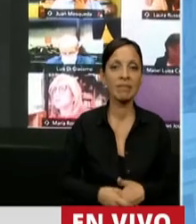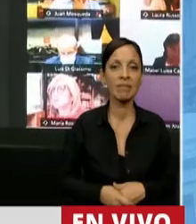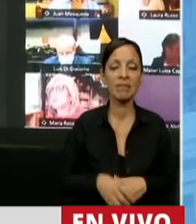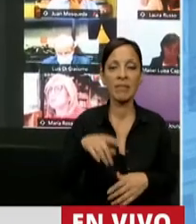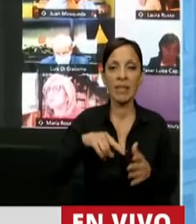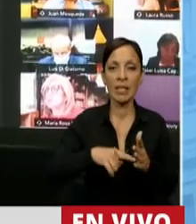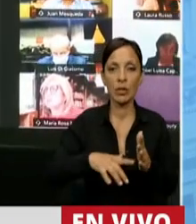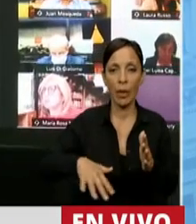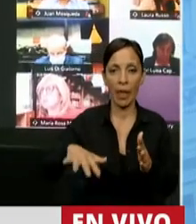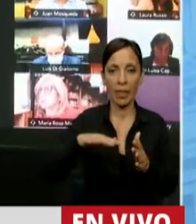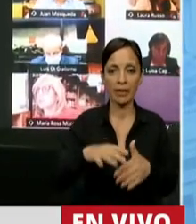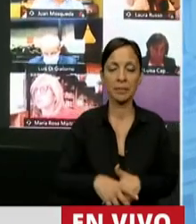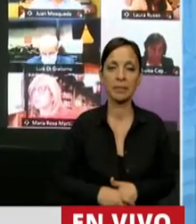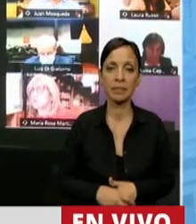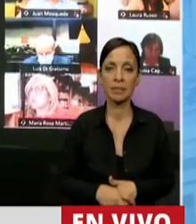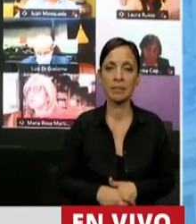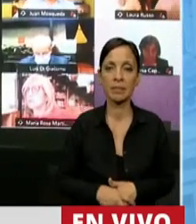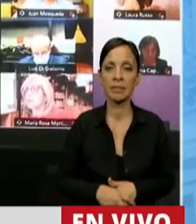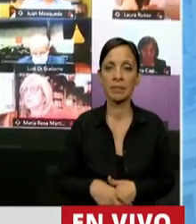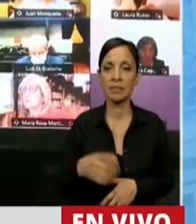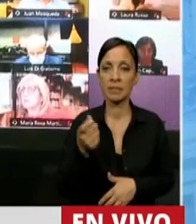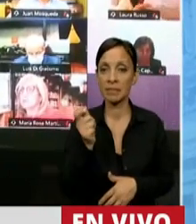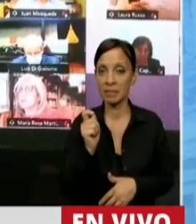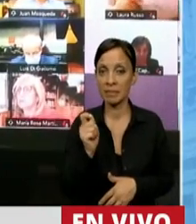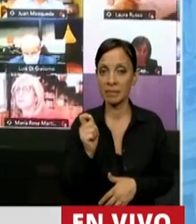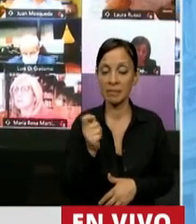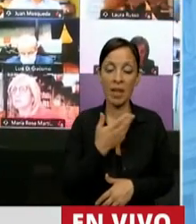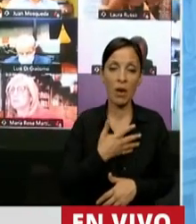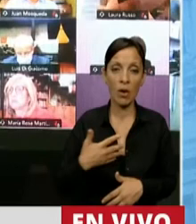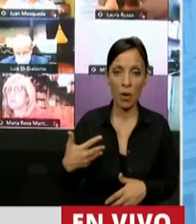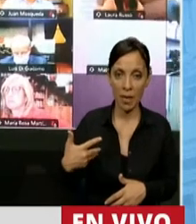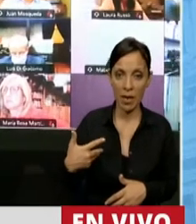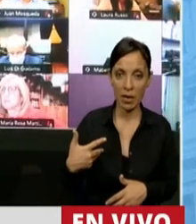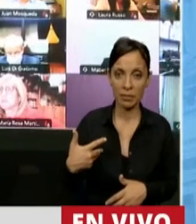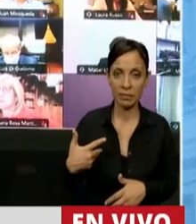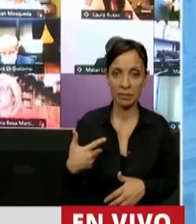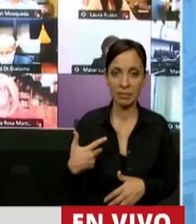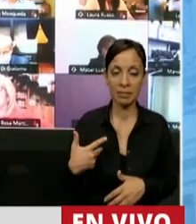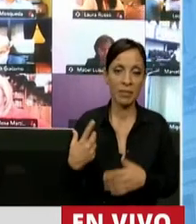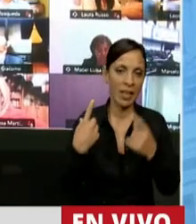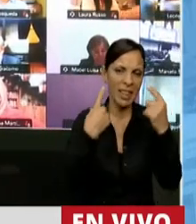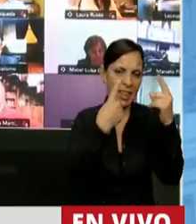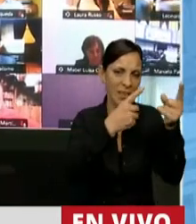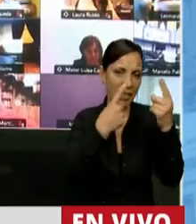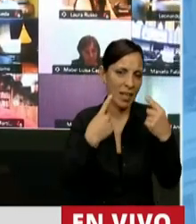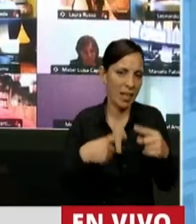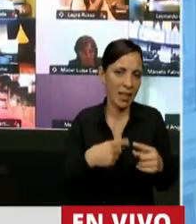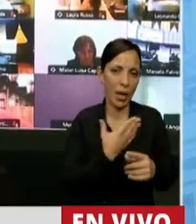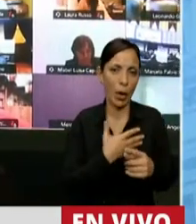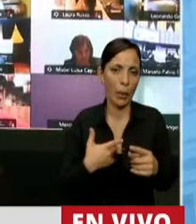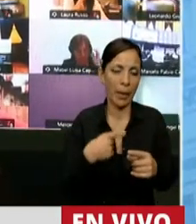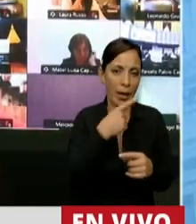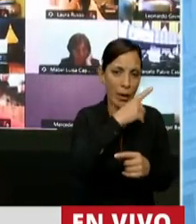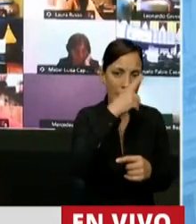esta ciudad autónoma. Es ni más ni menos que a un gobierno que no pertenece al mismo signo político que el